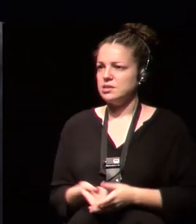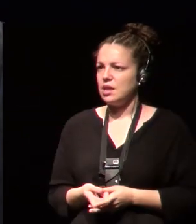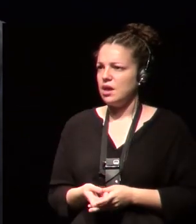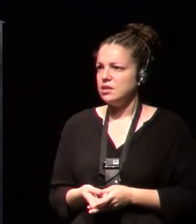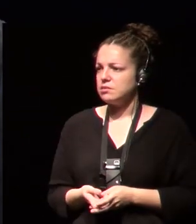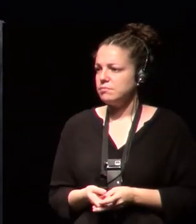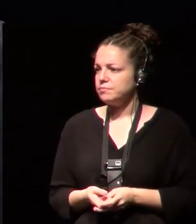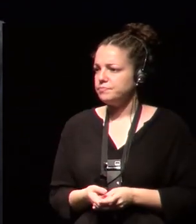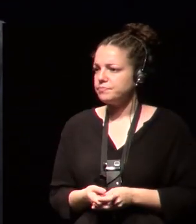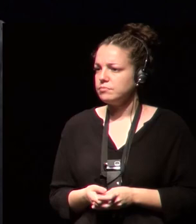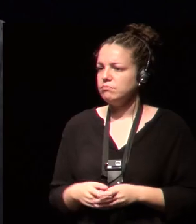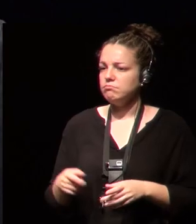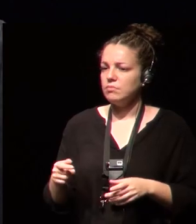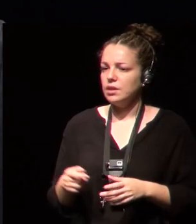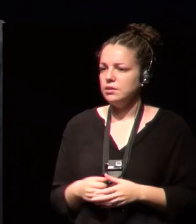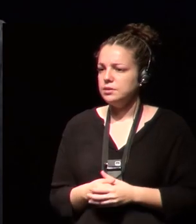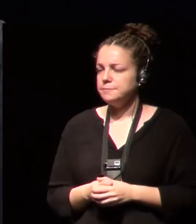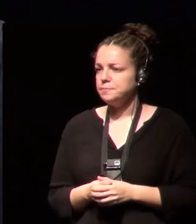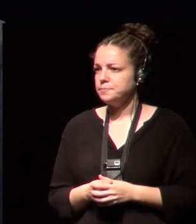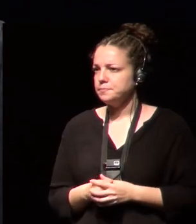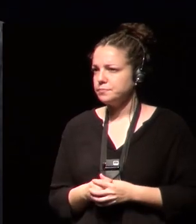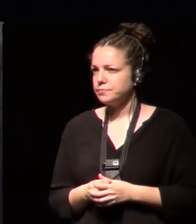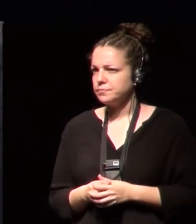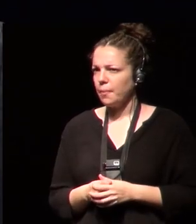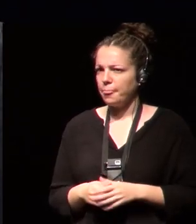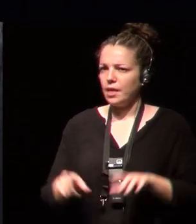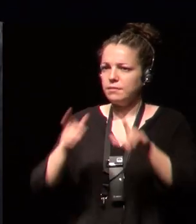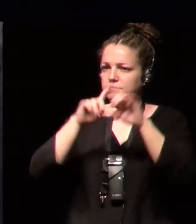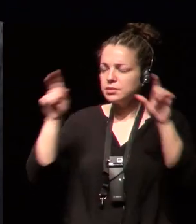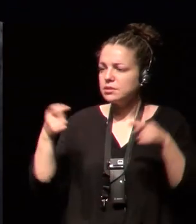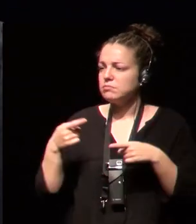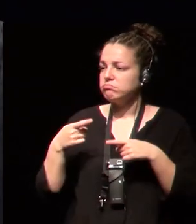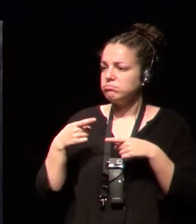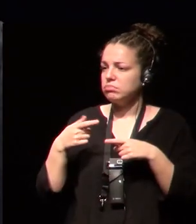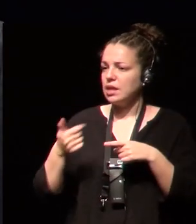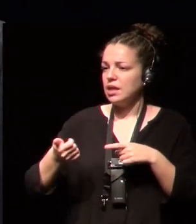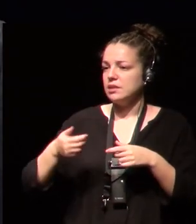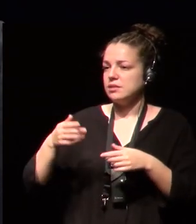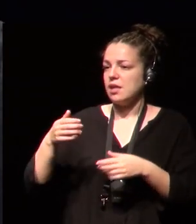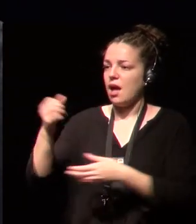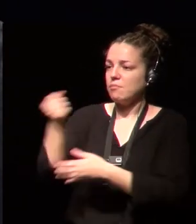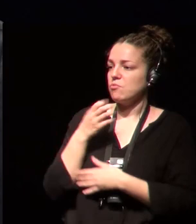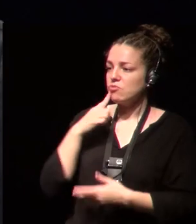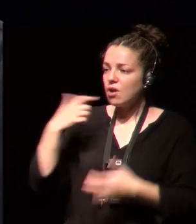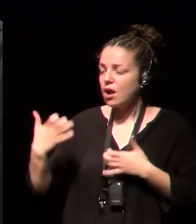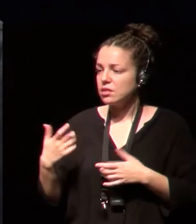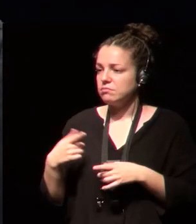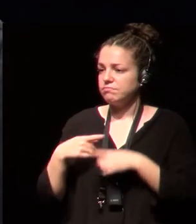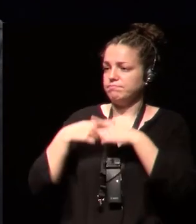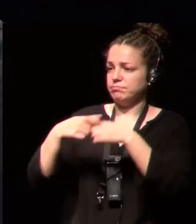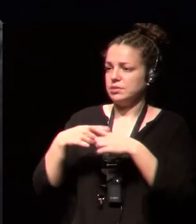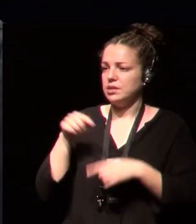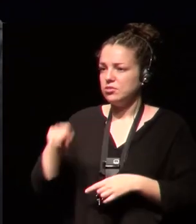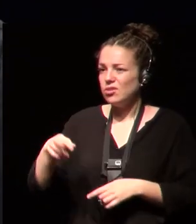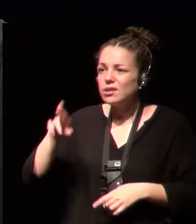compartan y se aprovechen de su apoyo, es la razón por la que sabemos que hay más puertas que se